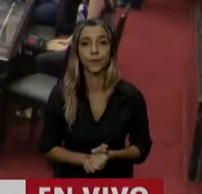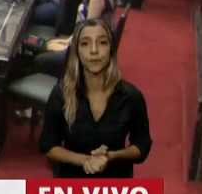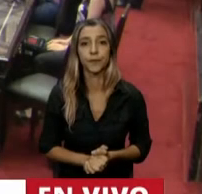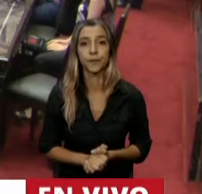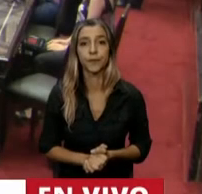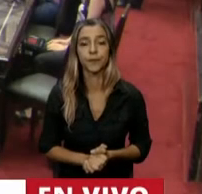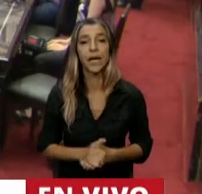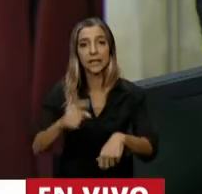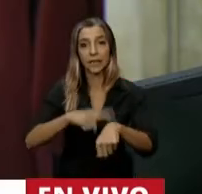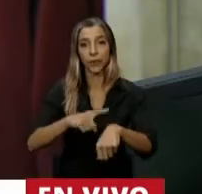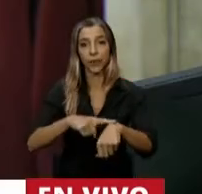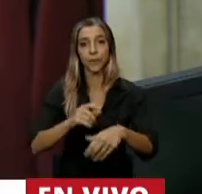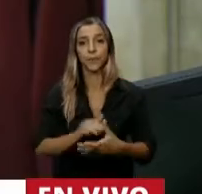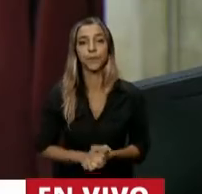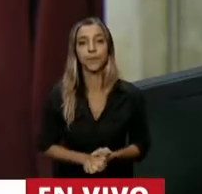Tiempo.